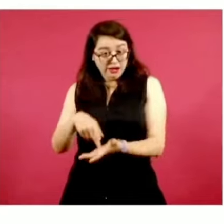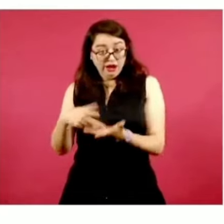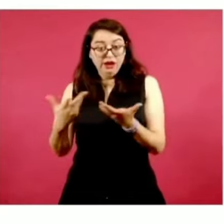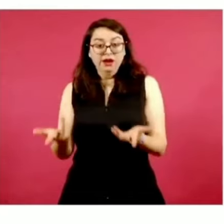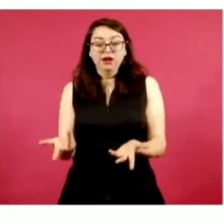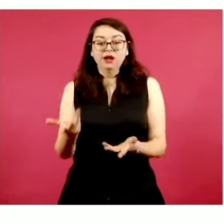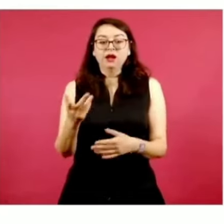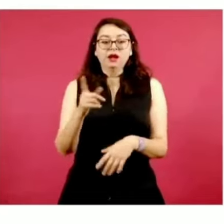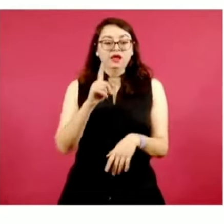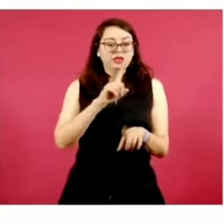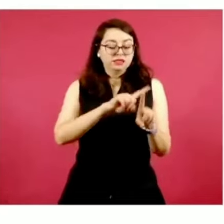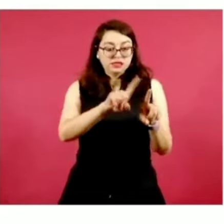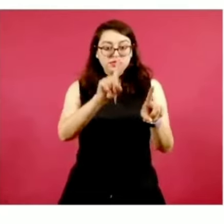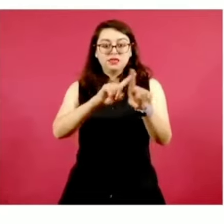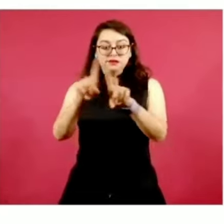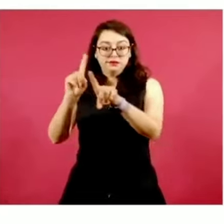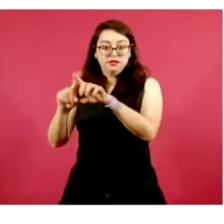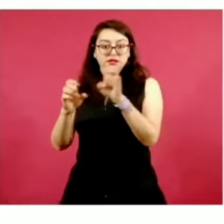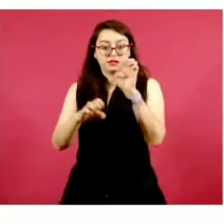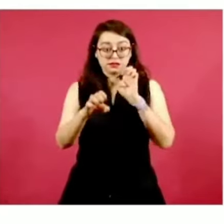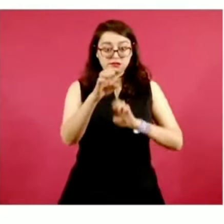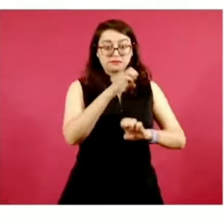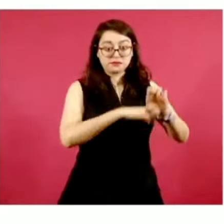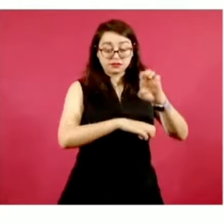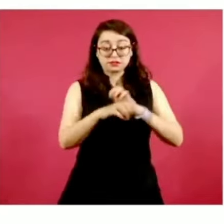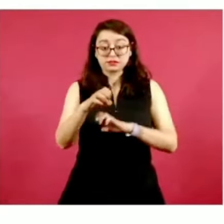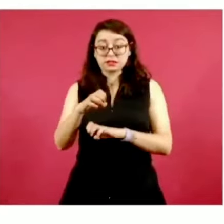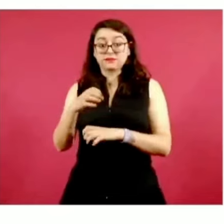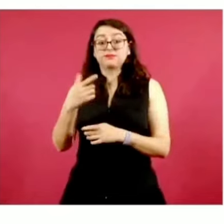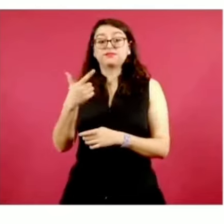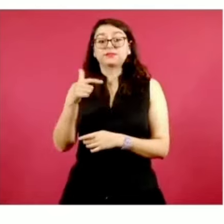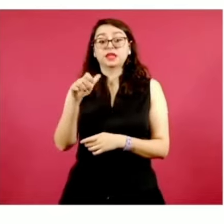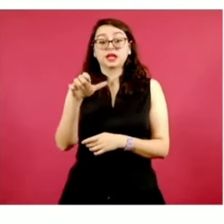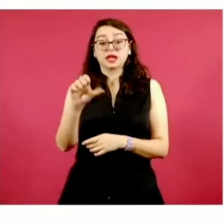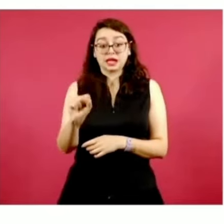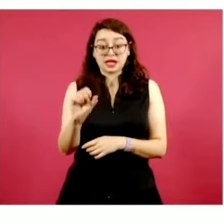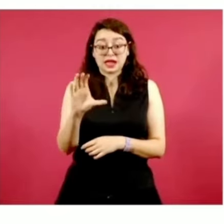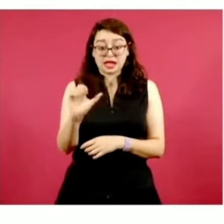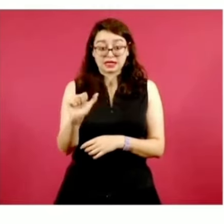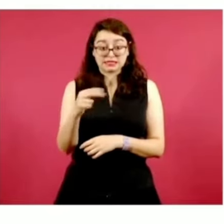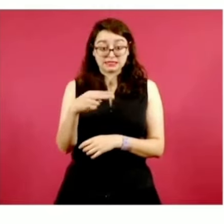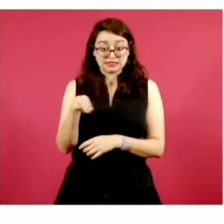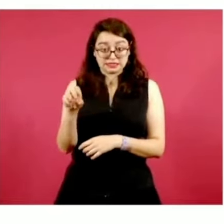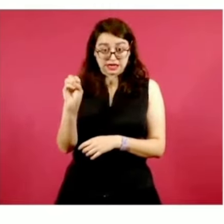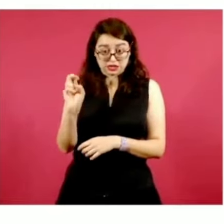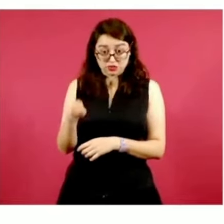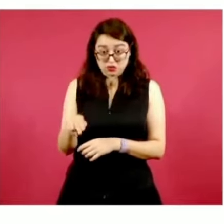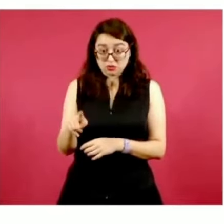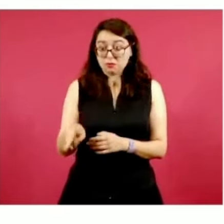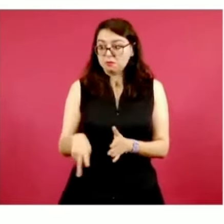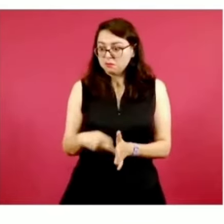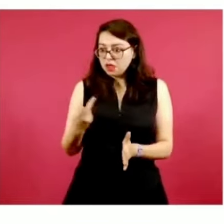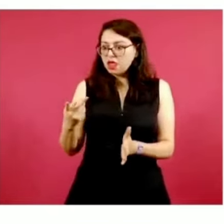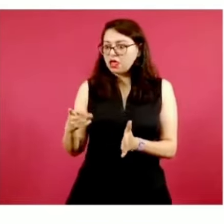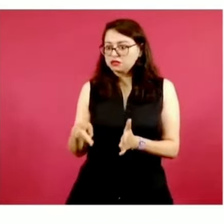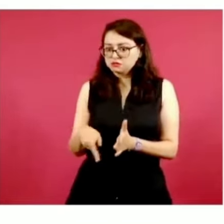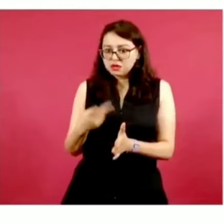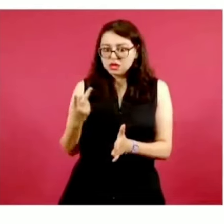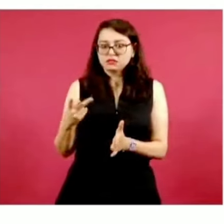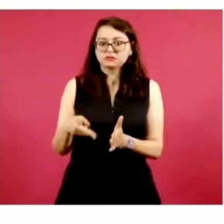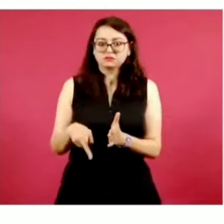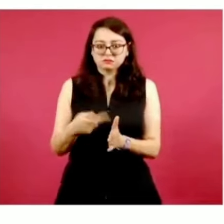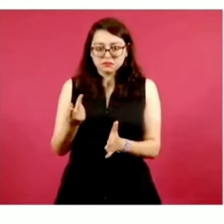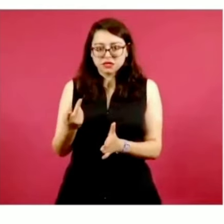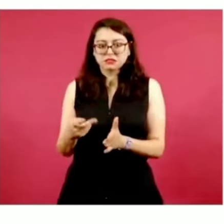Ameca Z Gas gas Providencia gas Noel y sobre todo Una vez más también ya muy que que se seguido